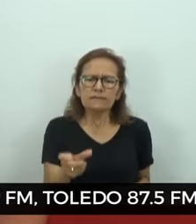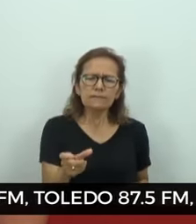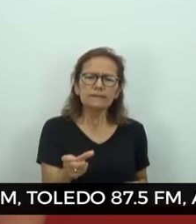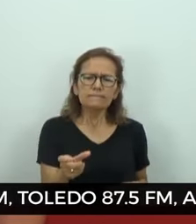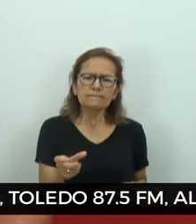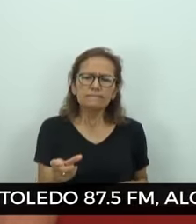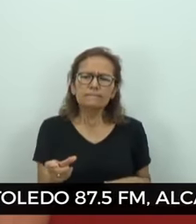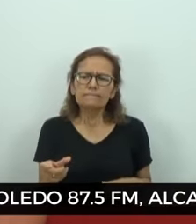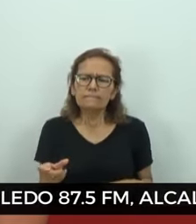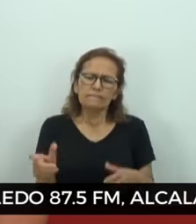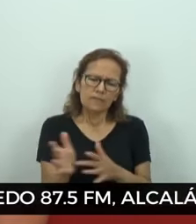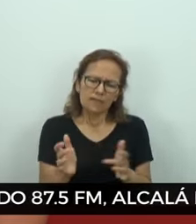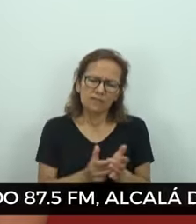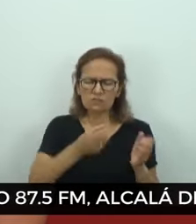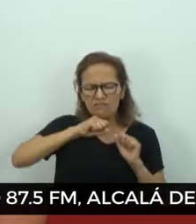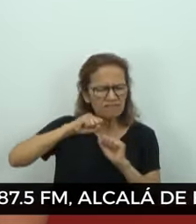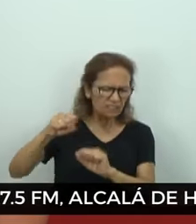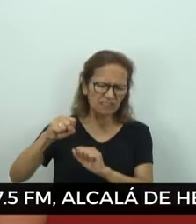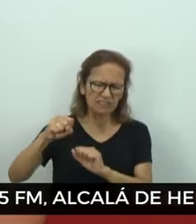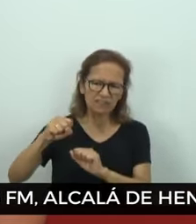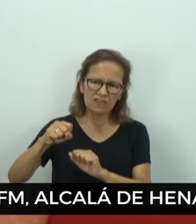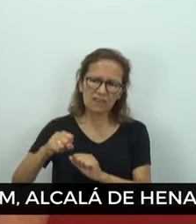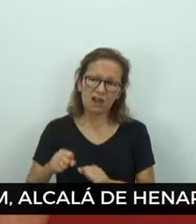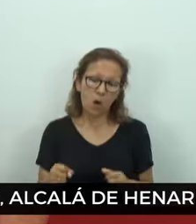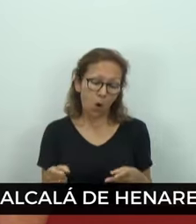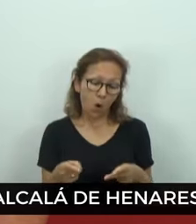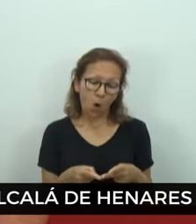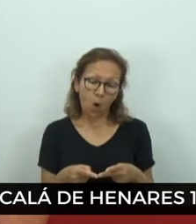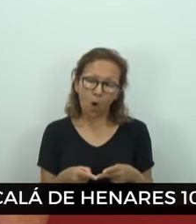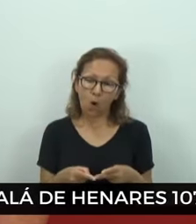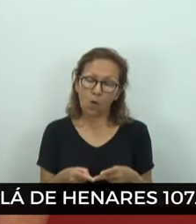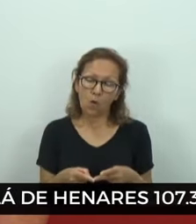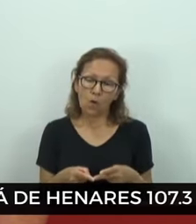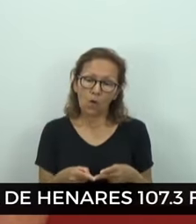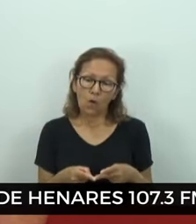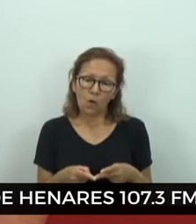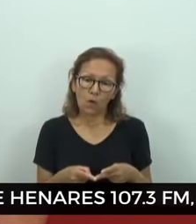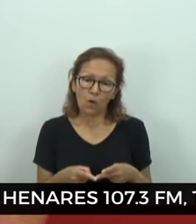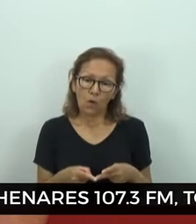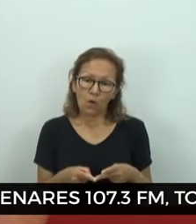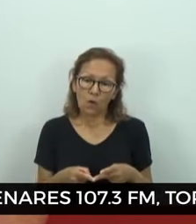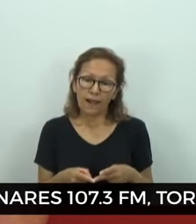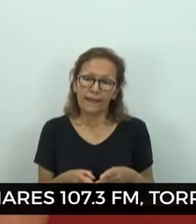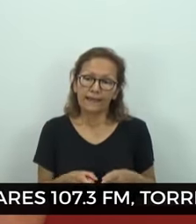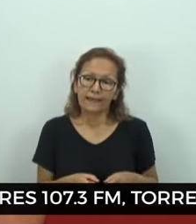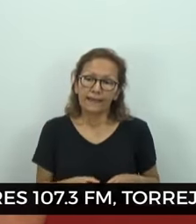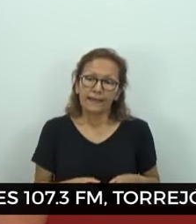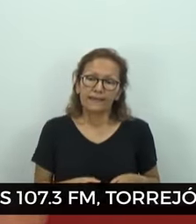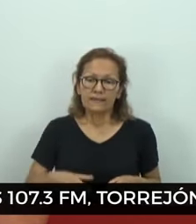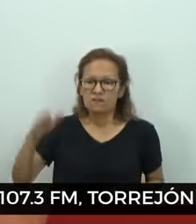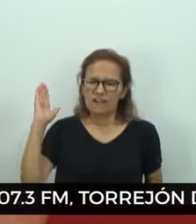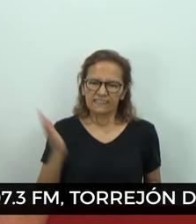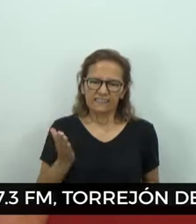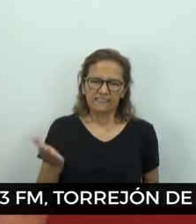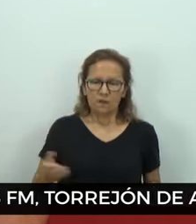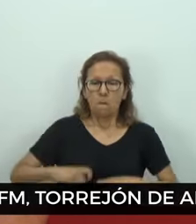al Hijo de Dios. ¿Qué significa pisotear al Hijo de Dios? Esta palabra pisotear, tenéis que